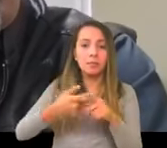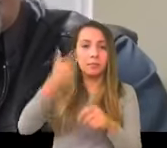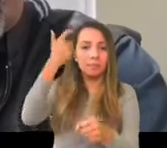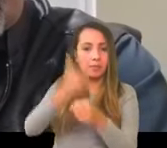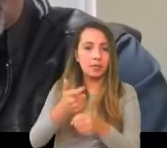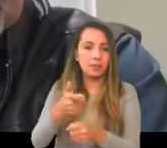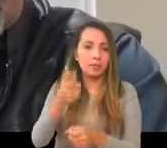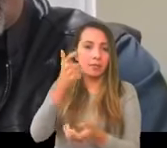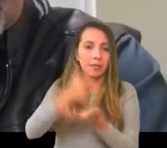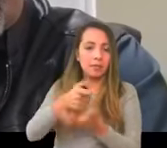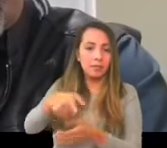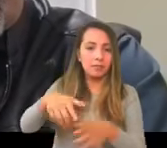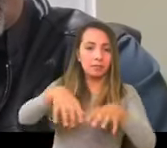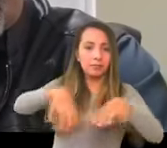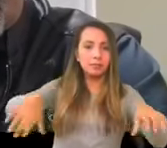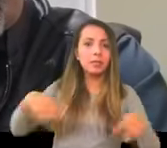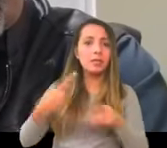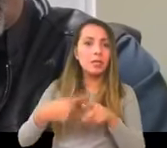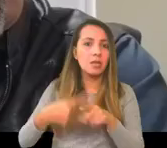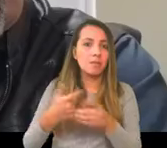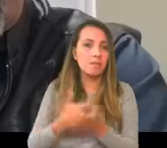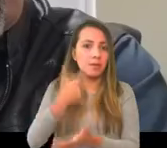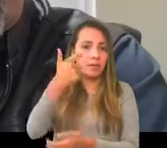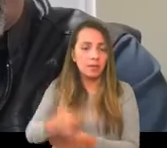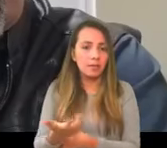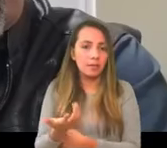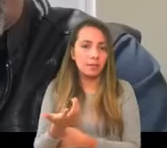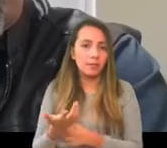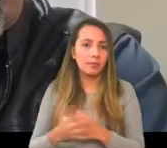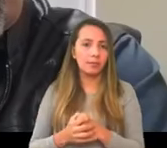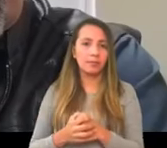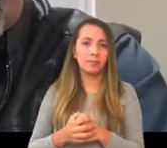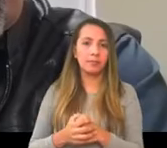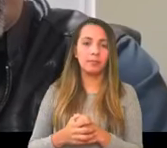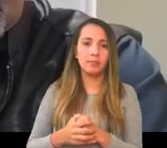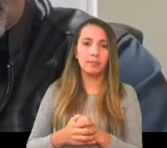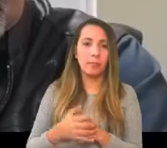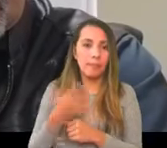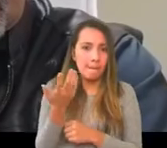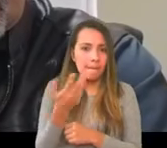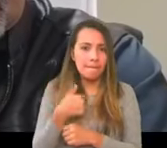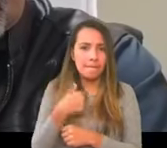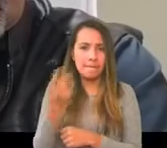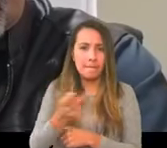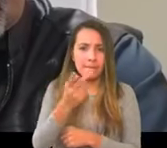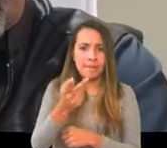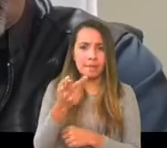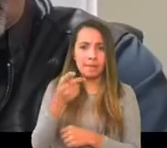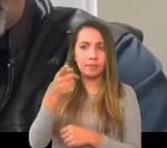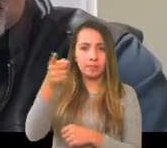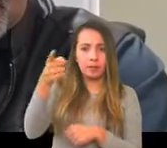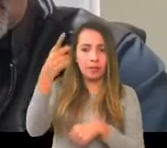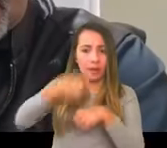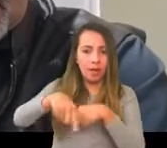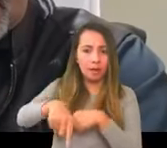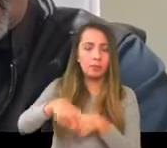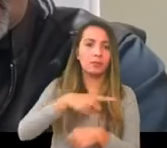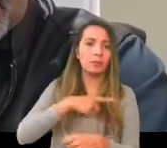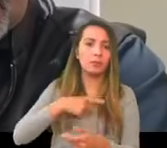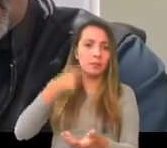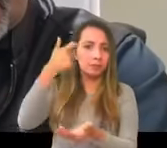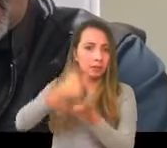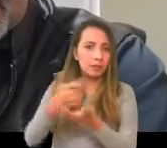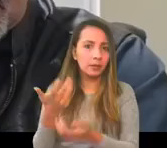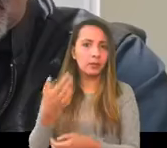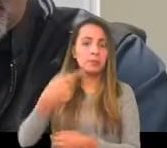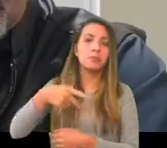rato, ¿quién se va a encargar de pagar eso? El que paga, el que daña paga, y no está contemplado